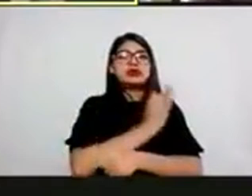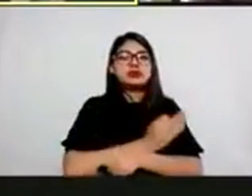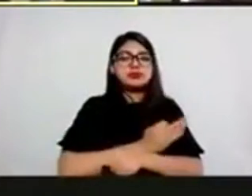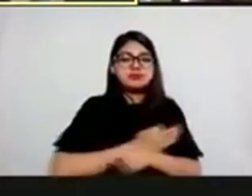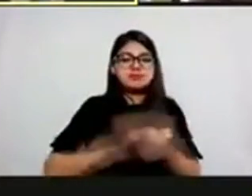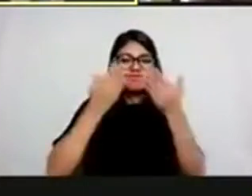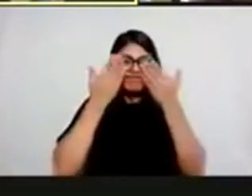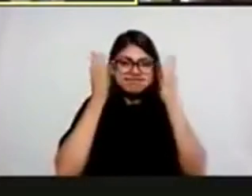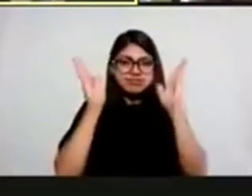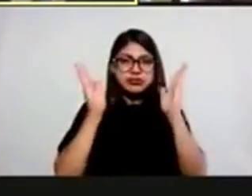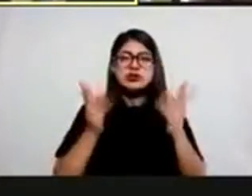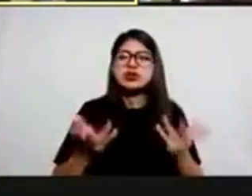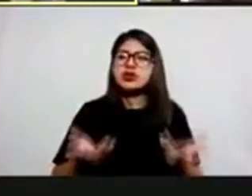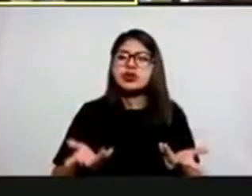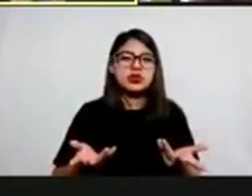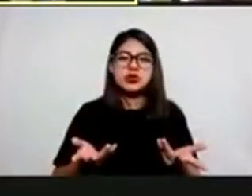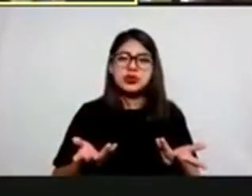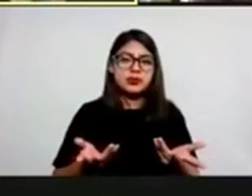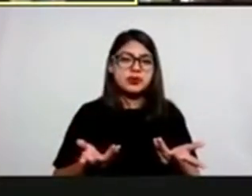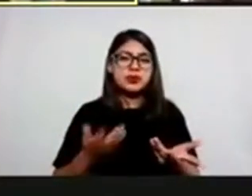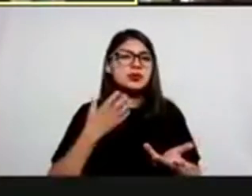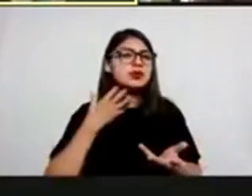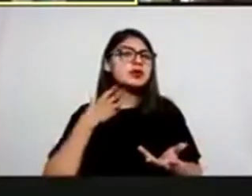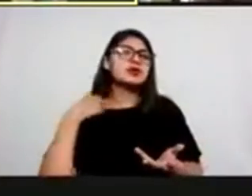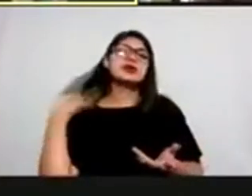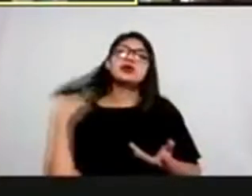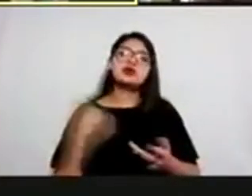la toma de